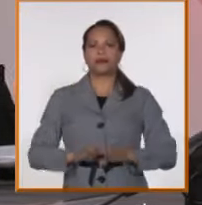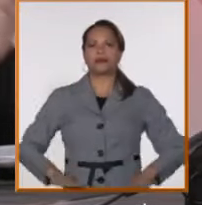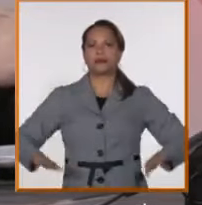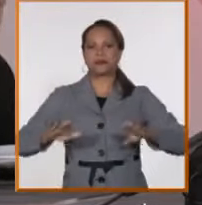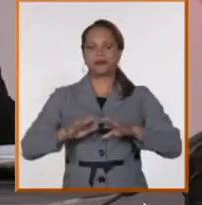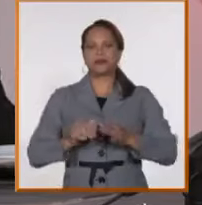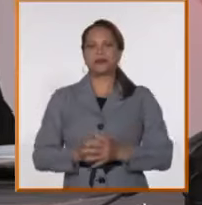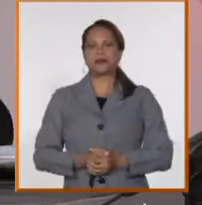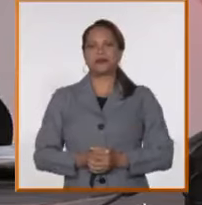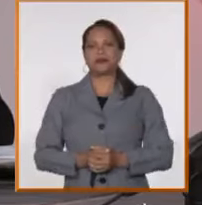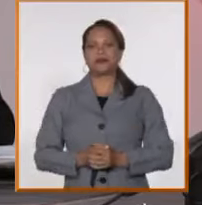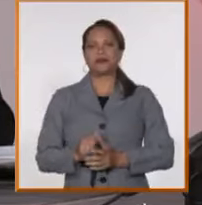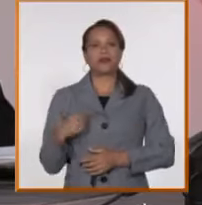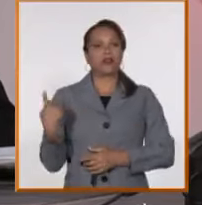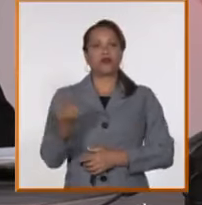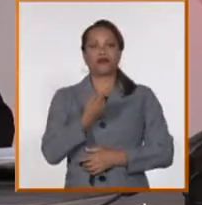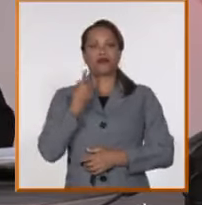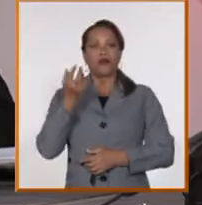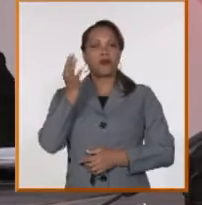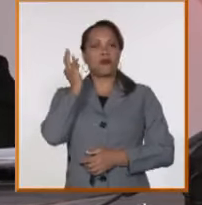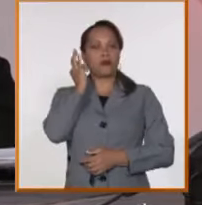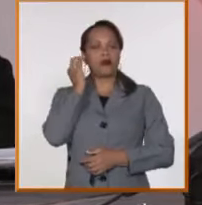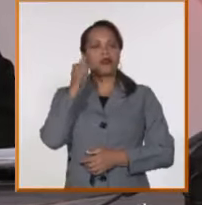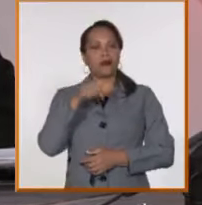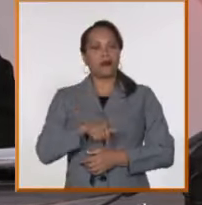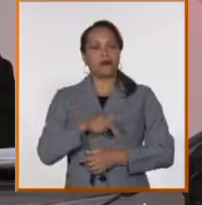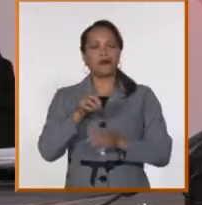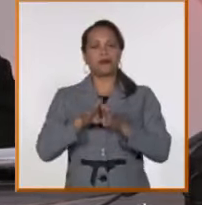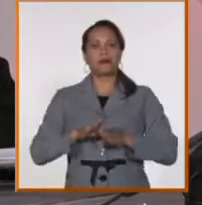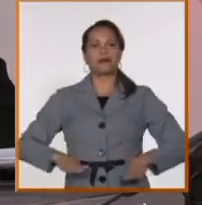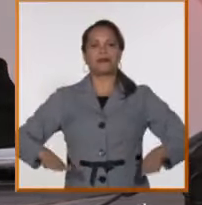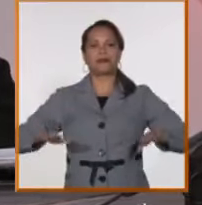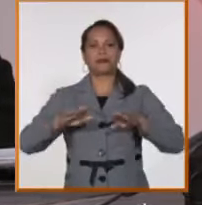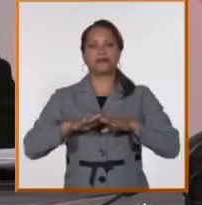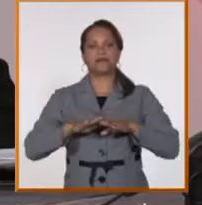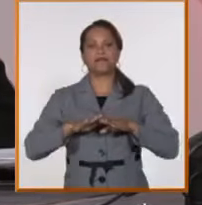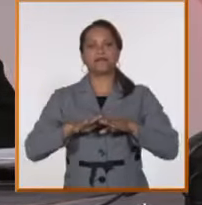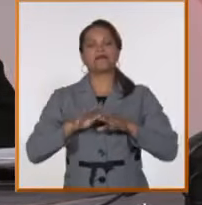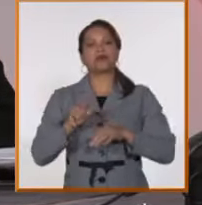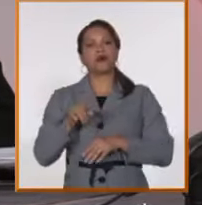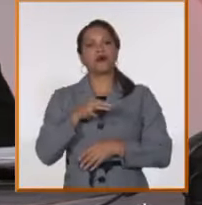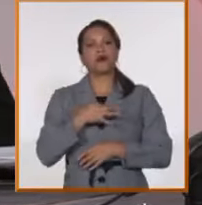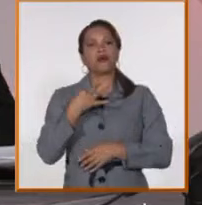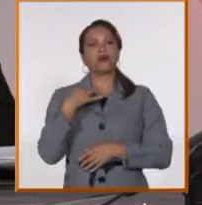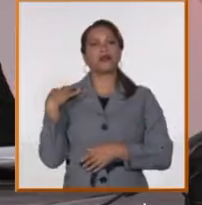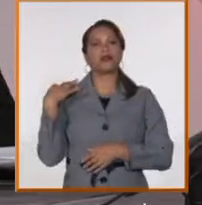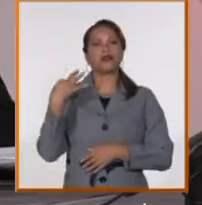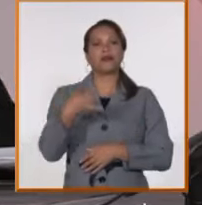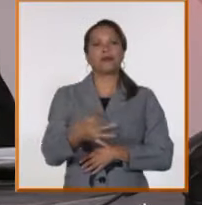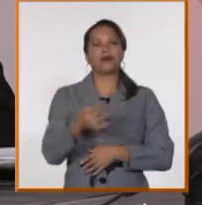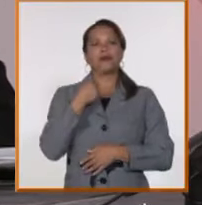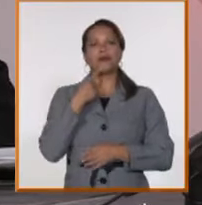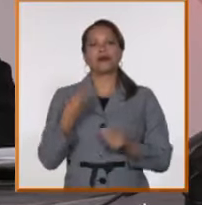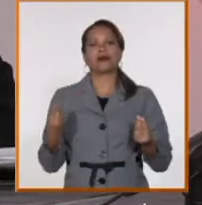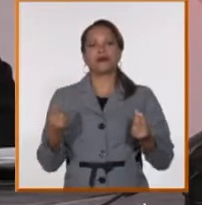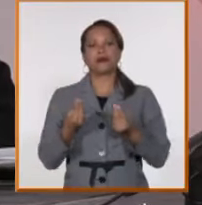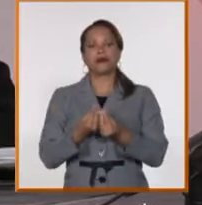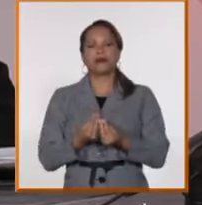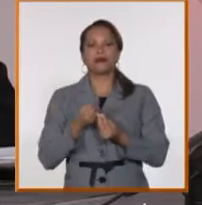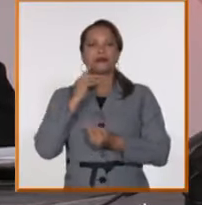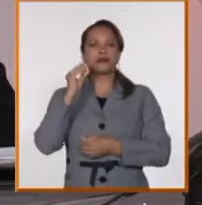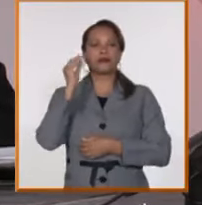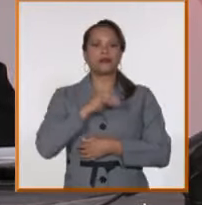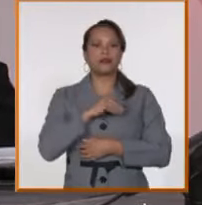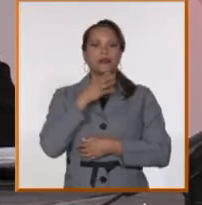redonda rodeado de mujeres estaremos esta tarde entonces en nuestra mesa redonda Así que los invito a que nos acompañen para conocer más de primera